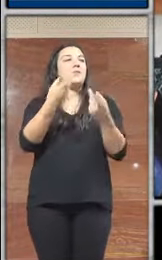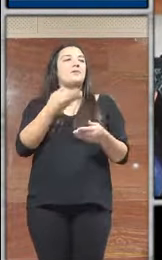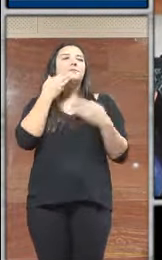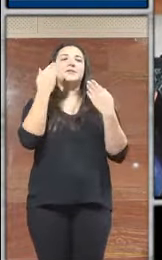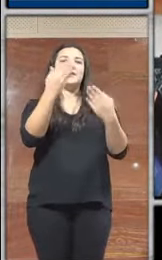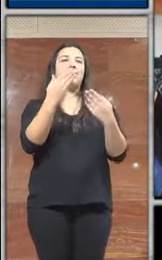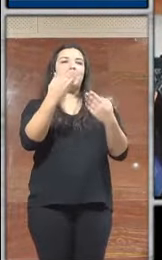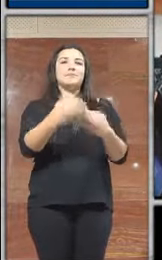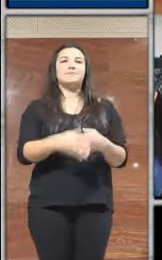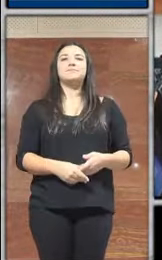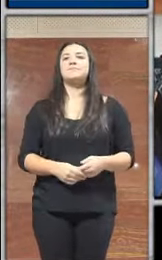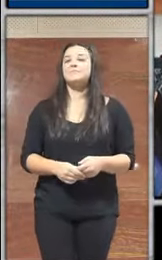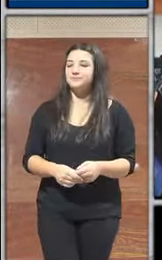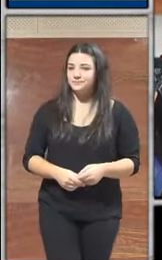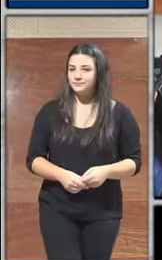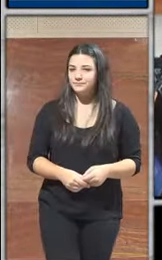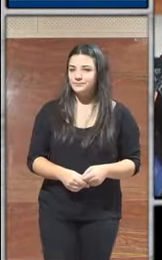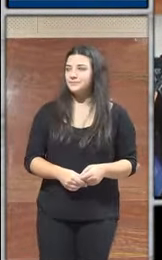gracias